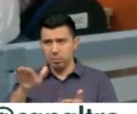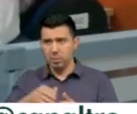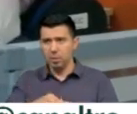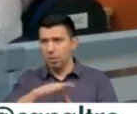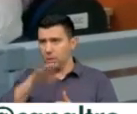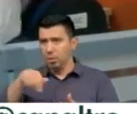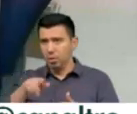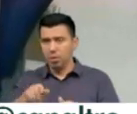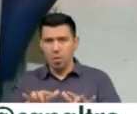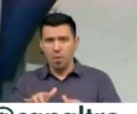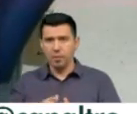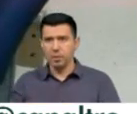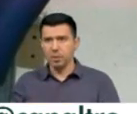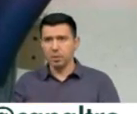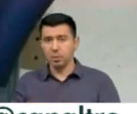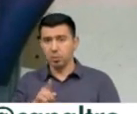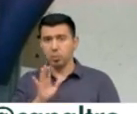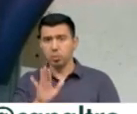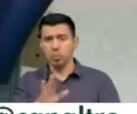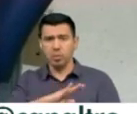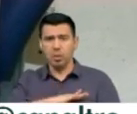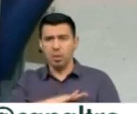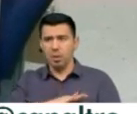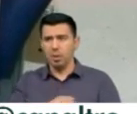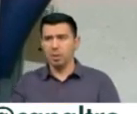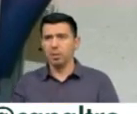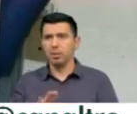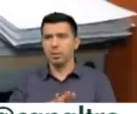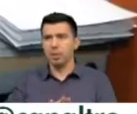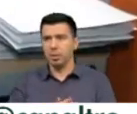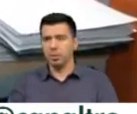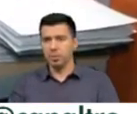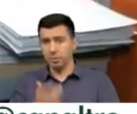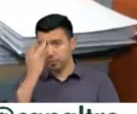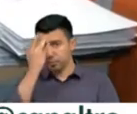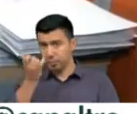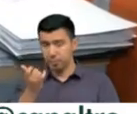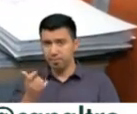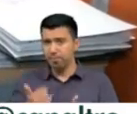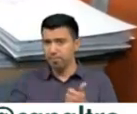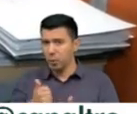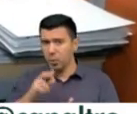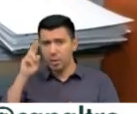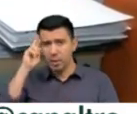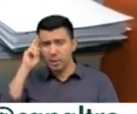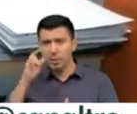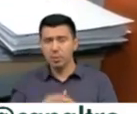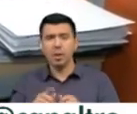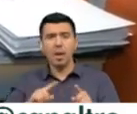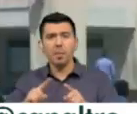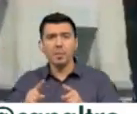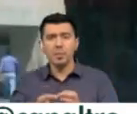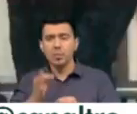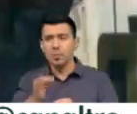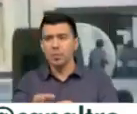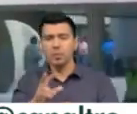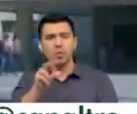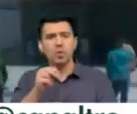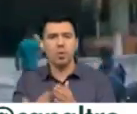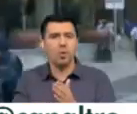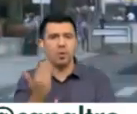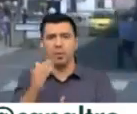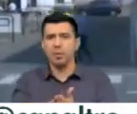oficinas que le pertenecen a la alcaldía de la ciudad la razón es que la administración municipal no renovó el comodato